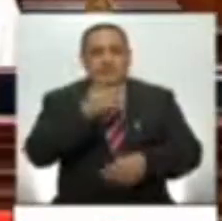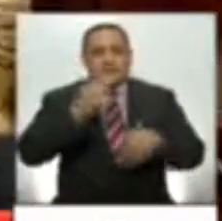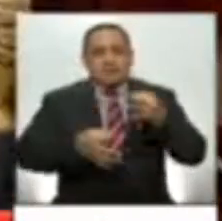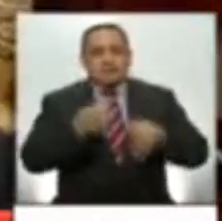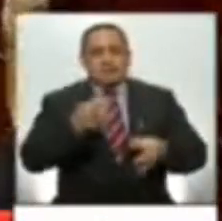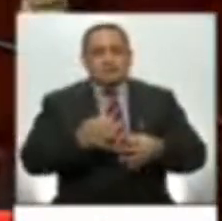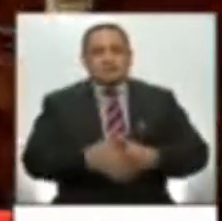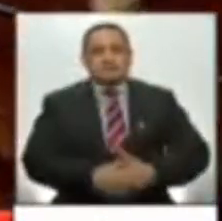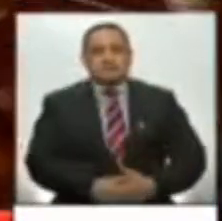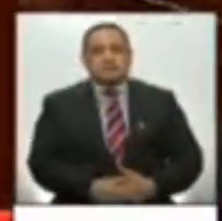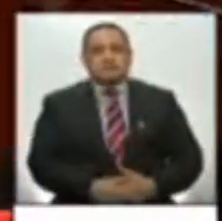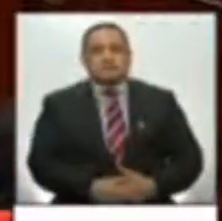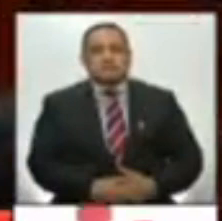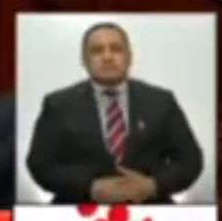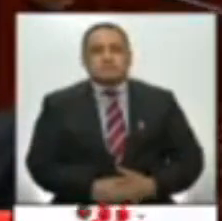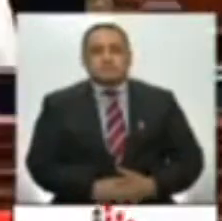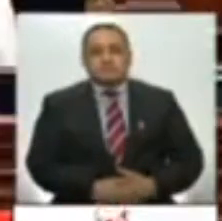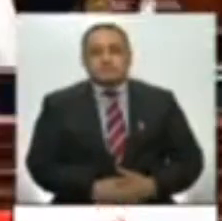demanden.